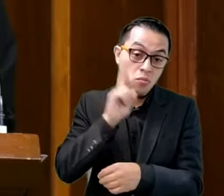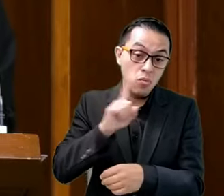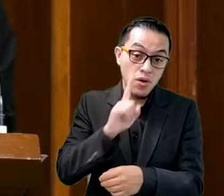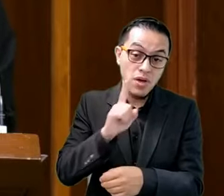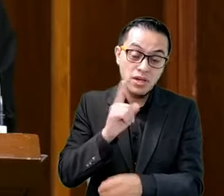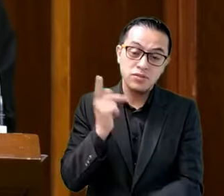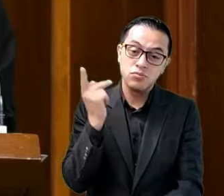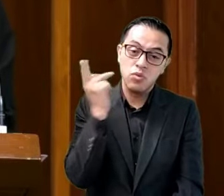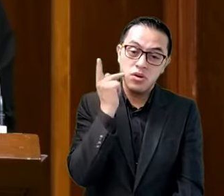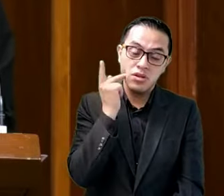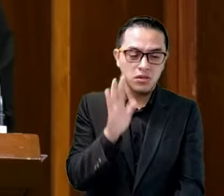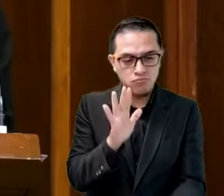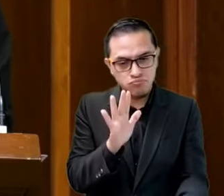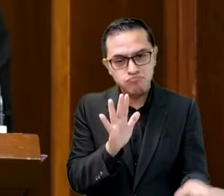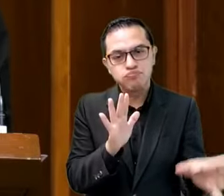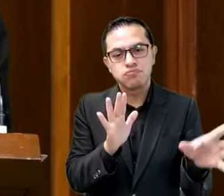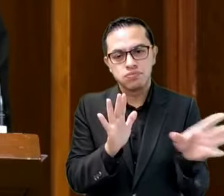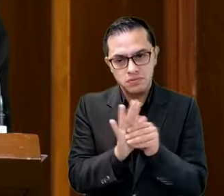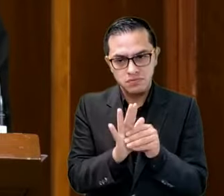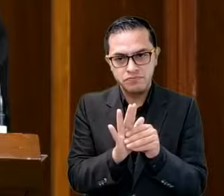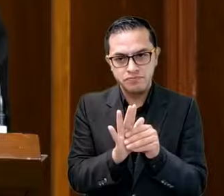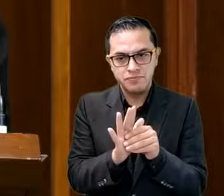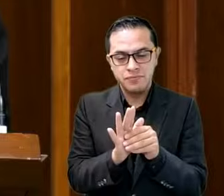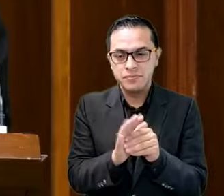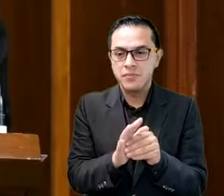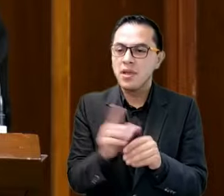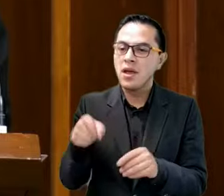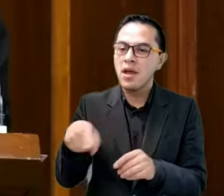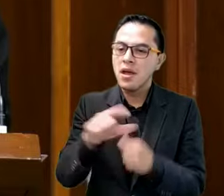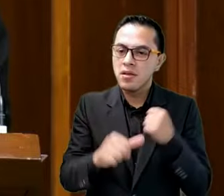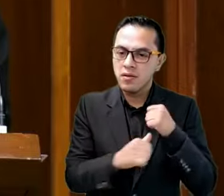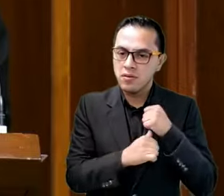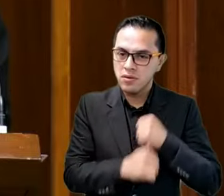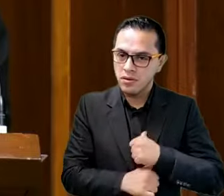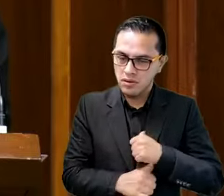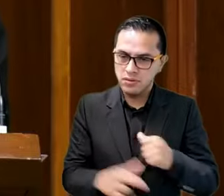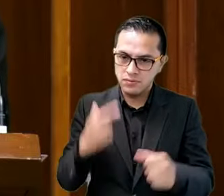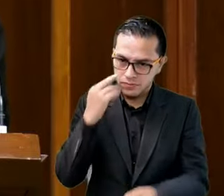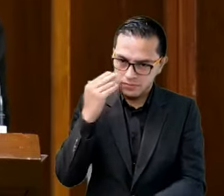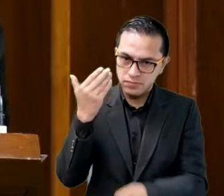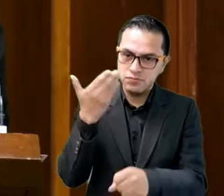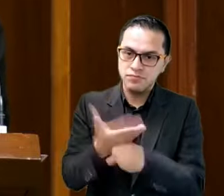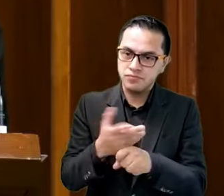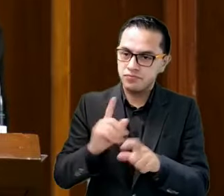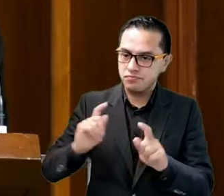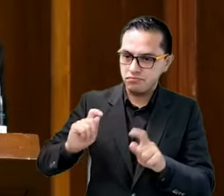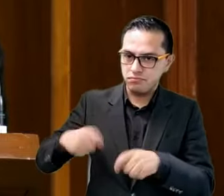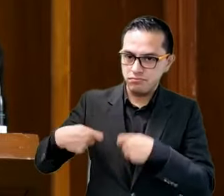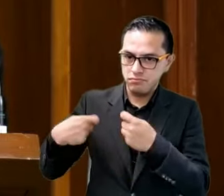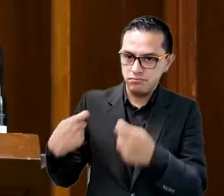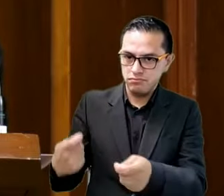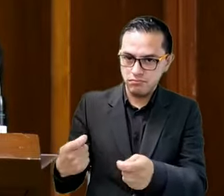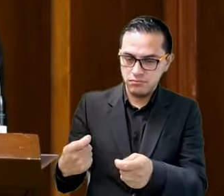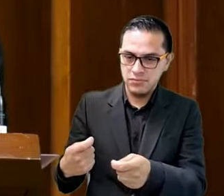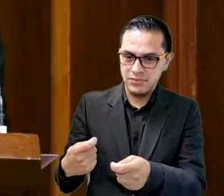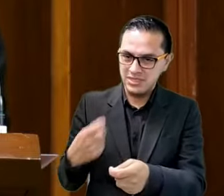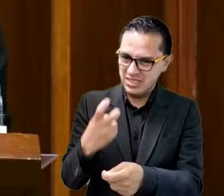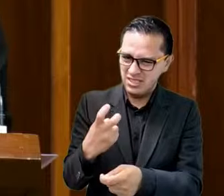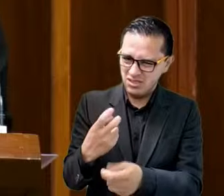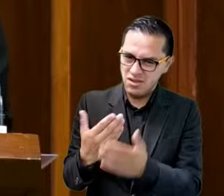política de hoy encargos de responsabilidad herederas directas de esa